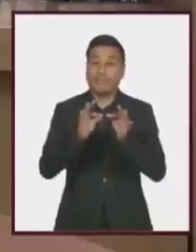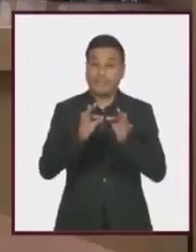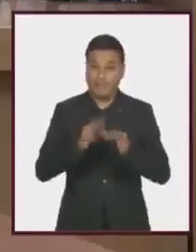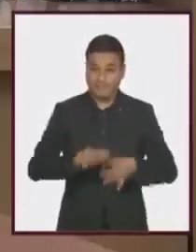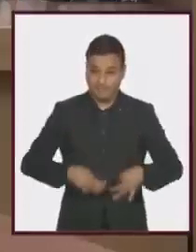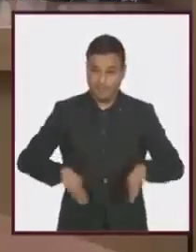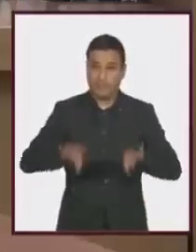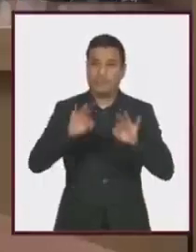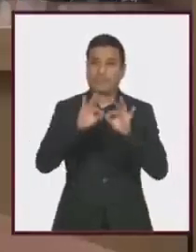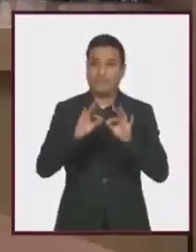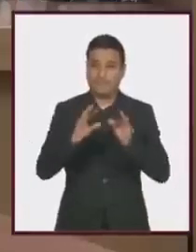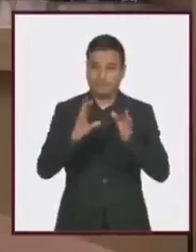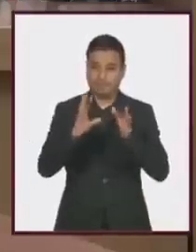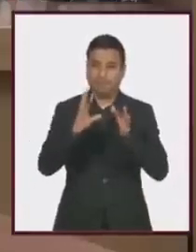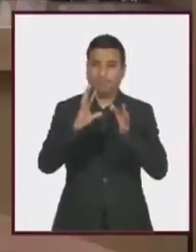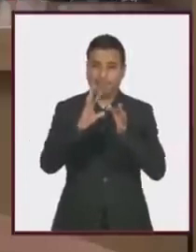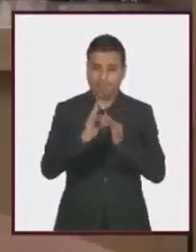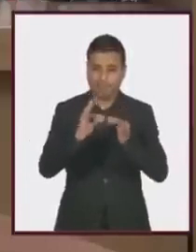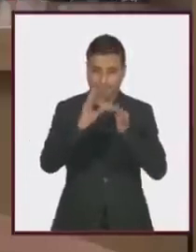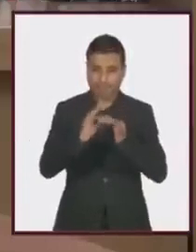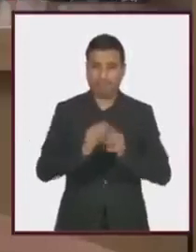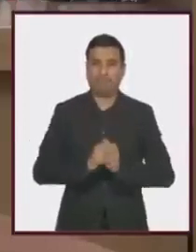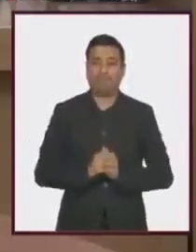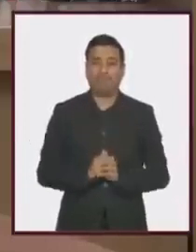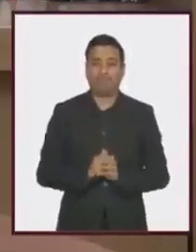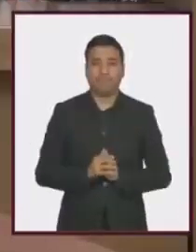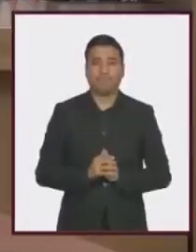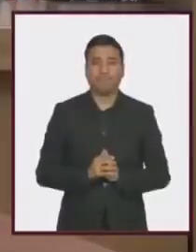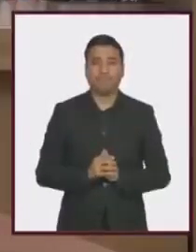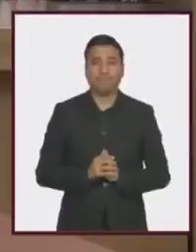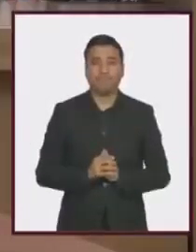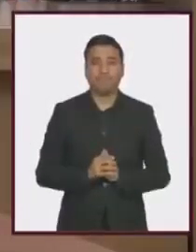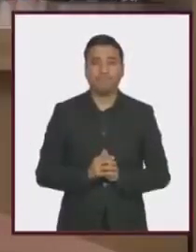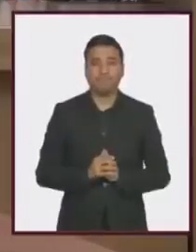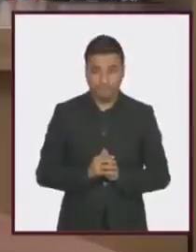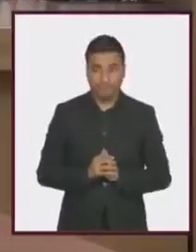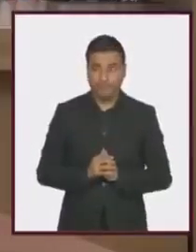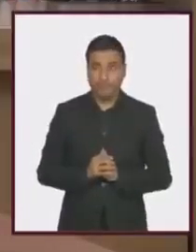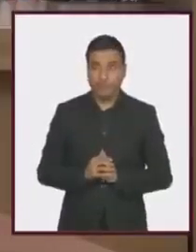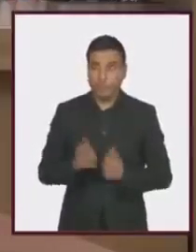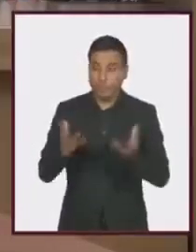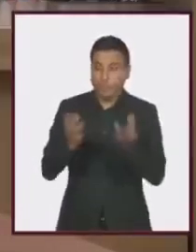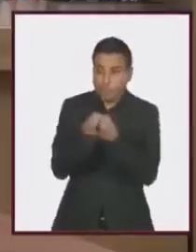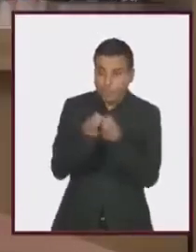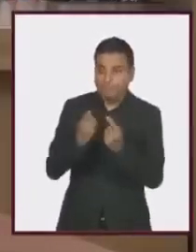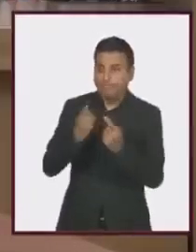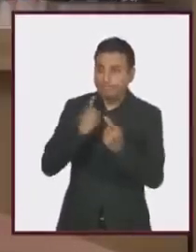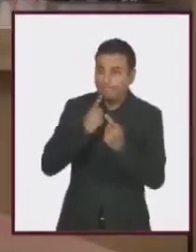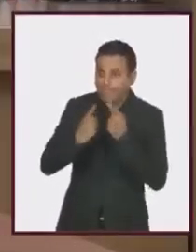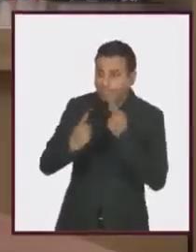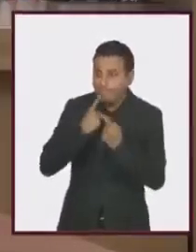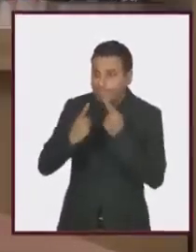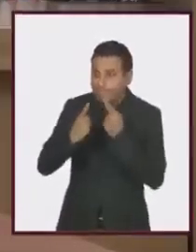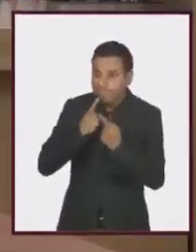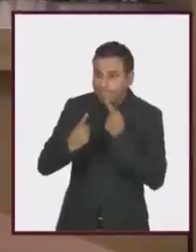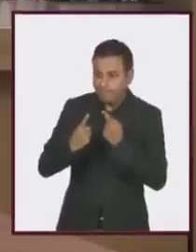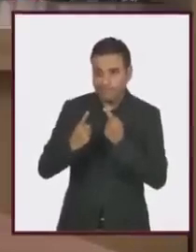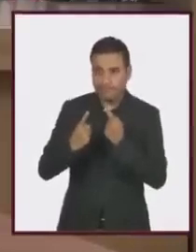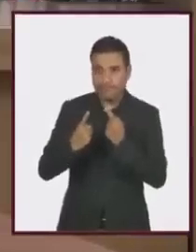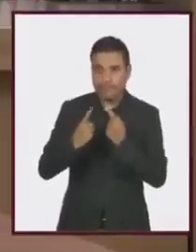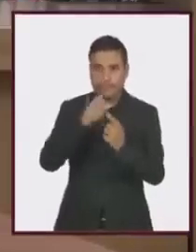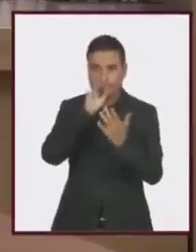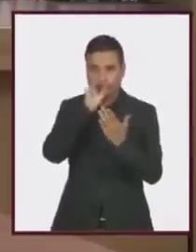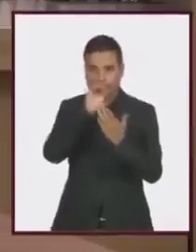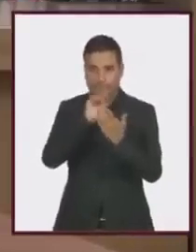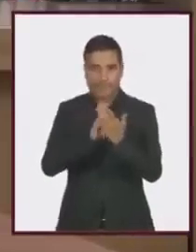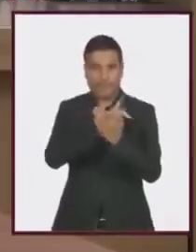distinguir que en el plano del codiseño no se incorpora en el programa